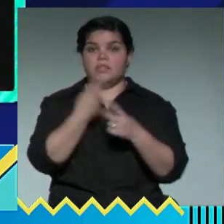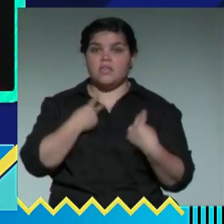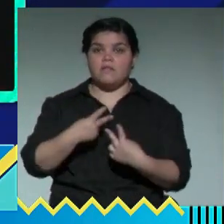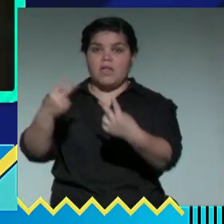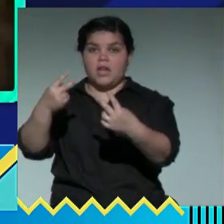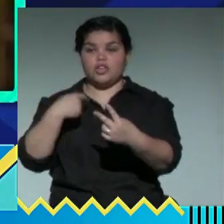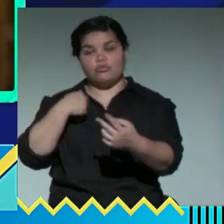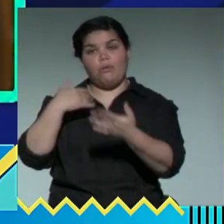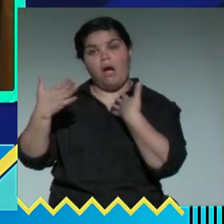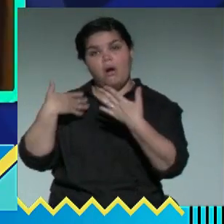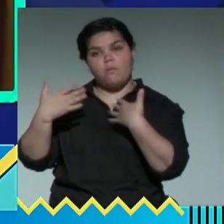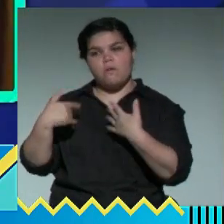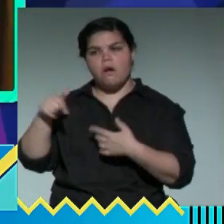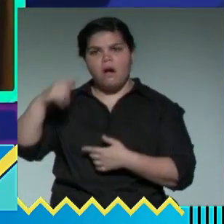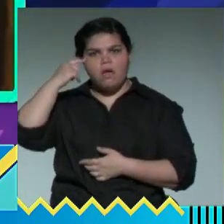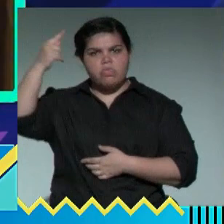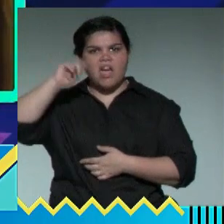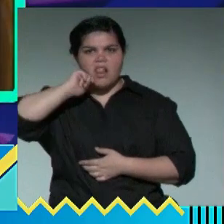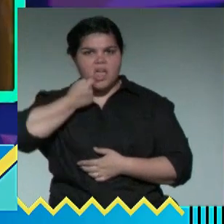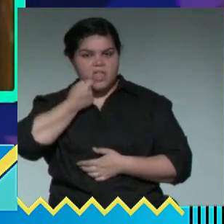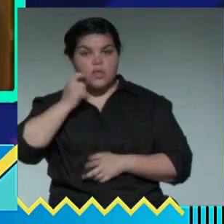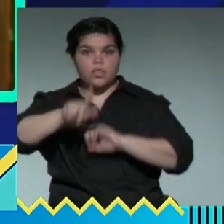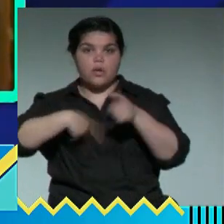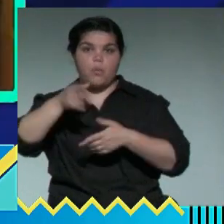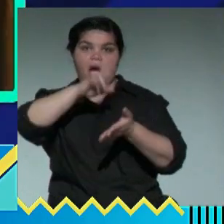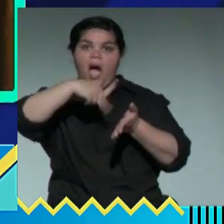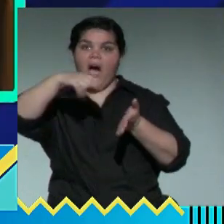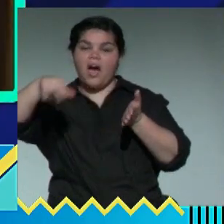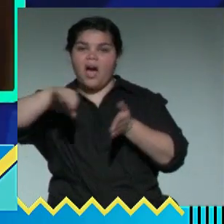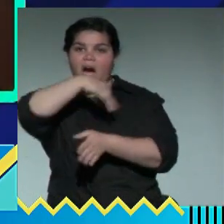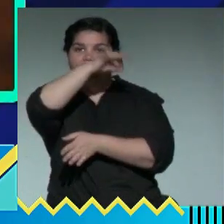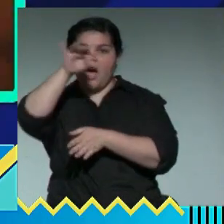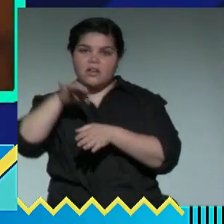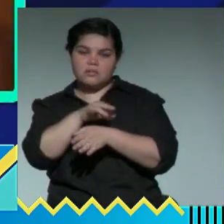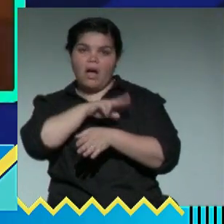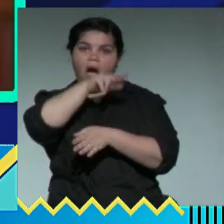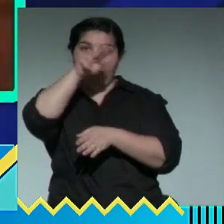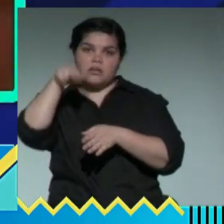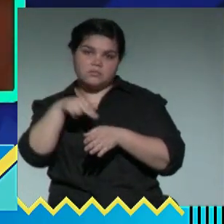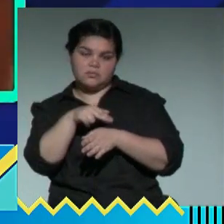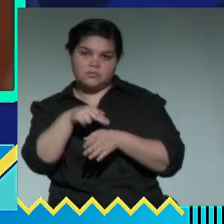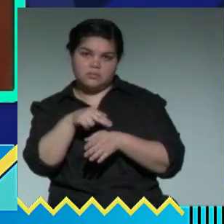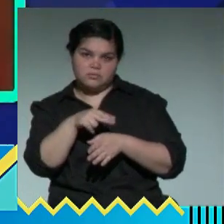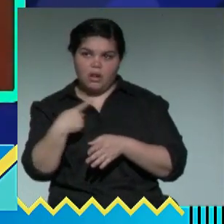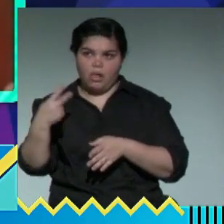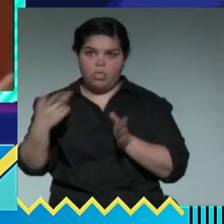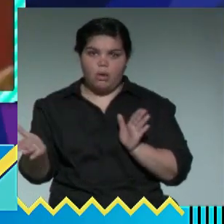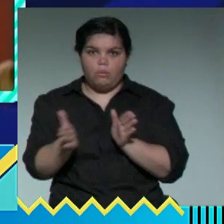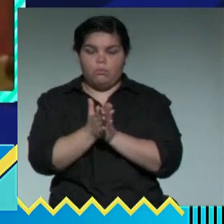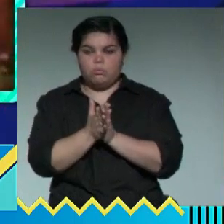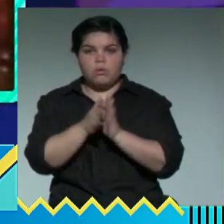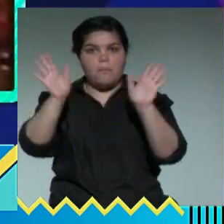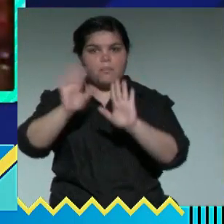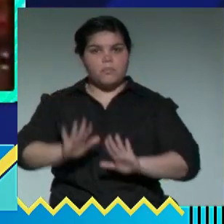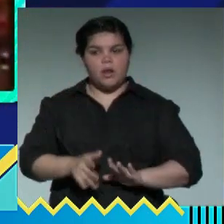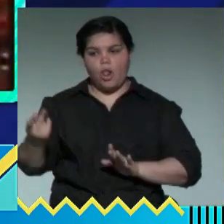había comentado eso, me dijo, me encanta la idea, hagamos una exposición de arte juntos. Me dice, total capilla, que un amigo de él, pintor, me dice, lo arregla todo él, y